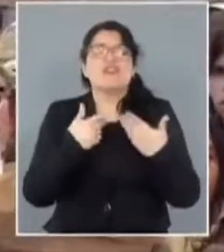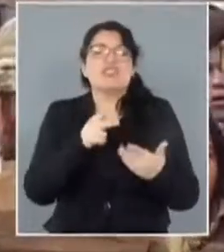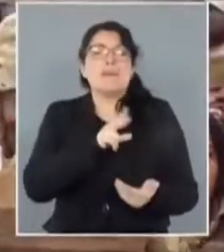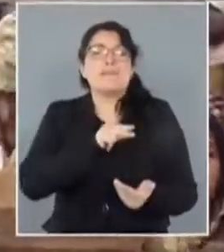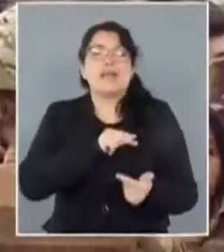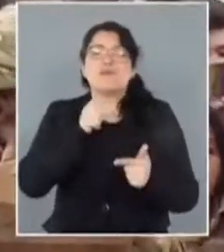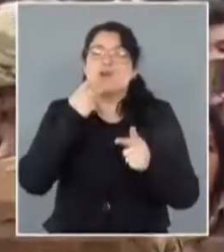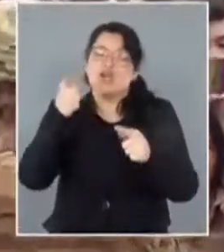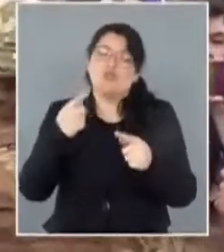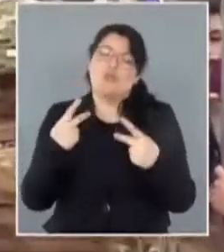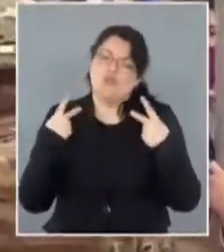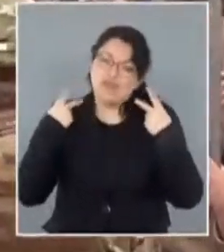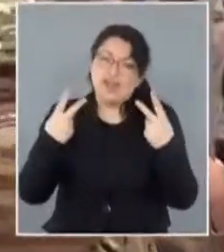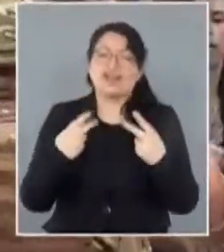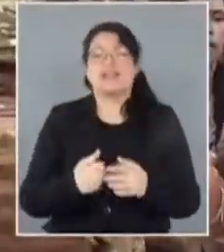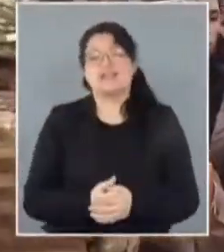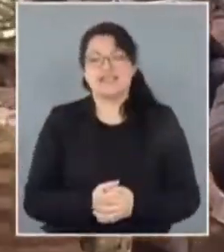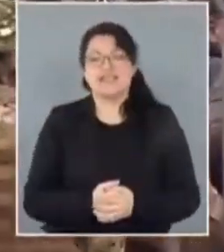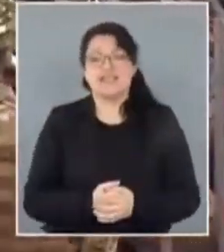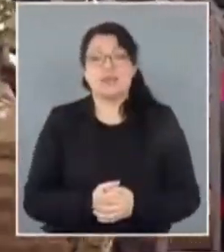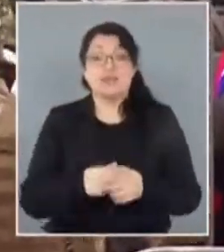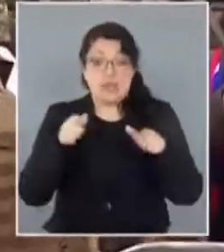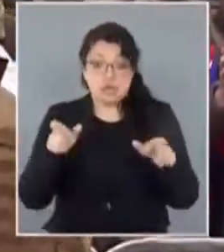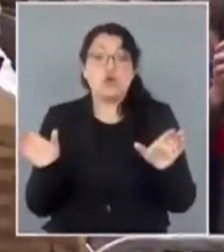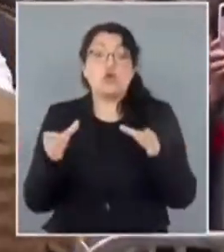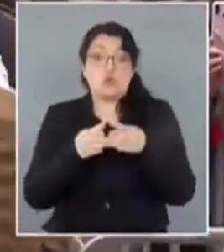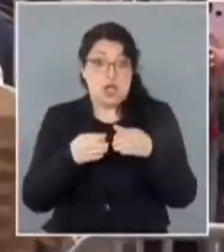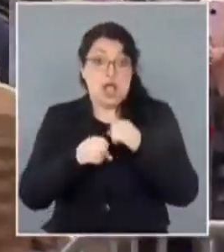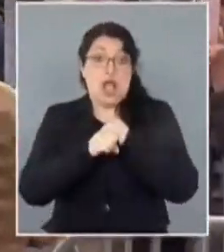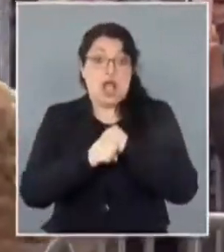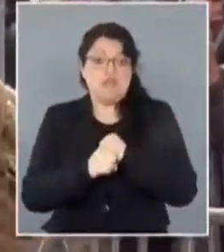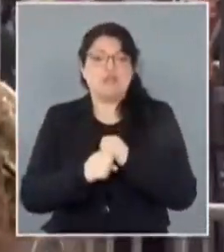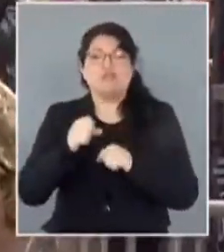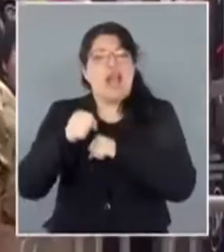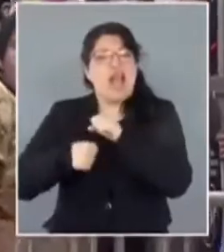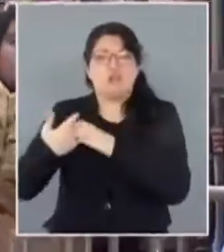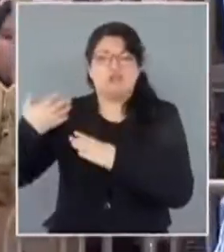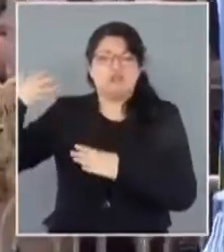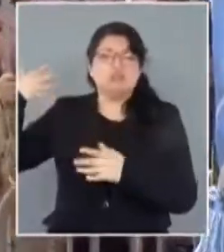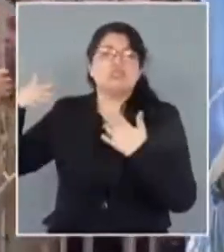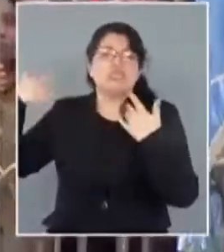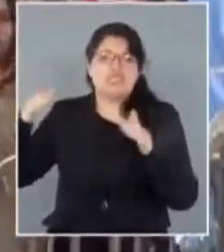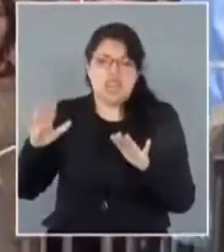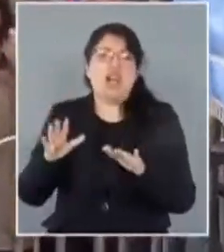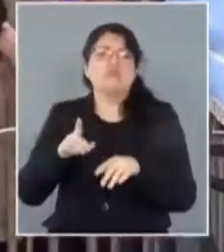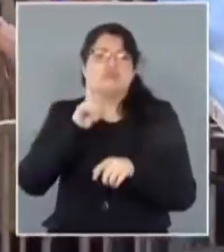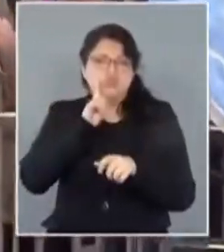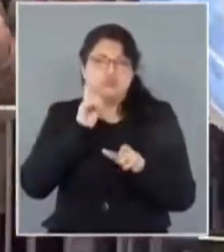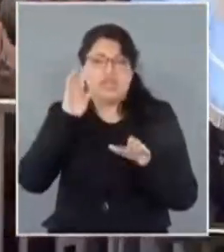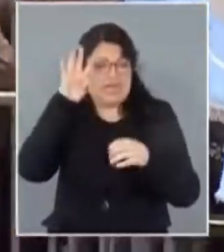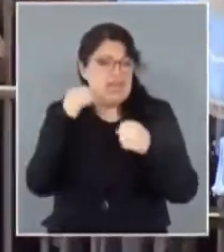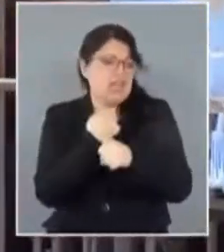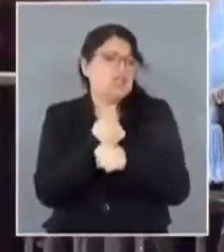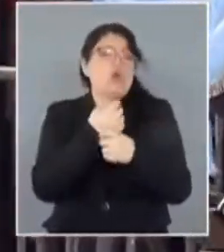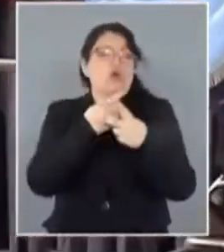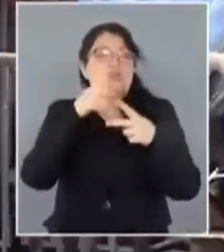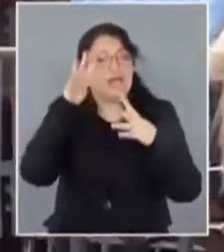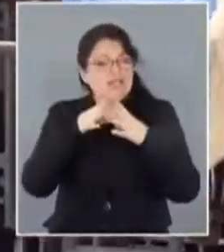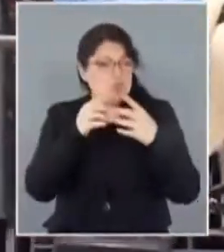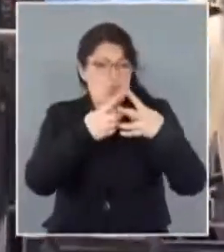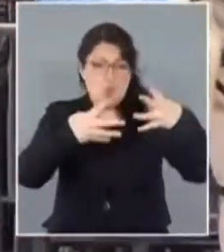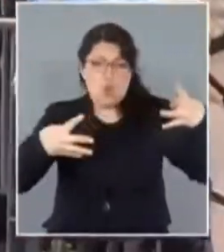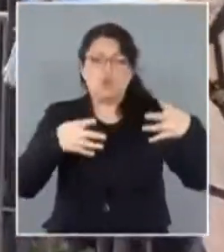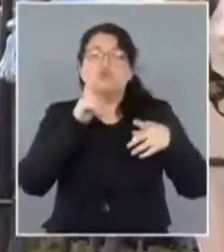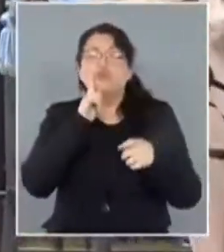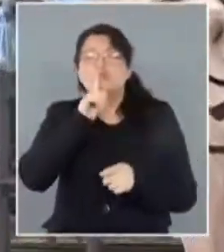tu valor. Las unidades a caballo formaron por años gran parte del ejército, creando sólidas y